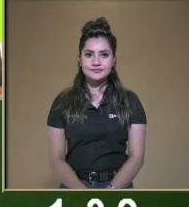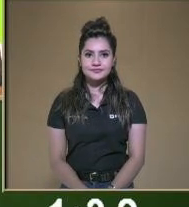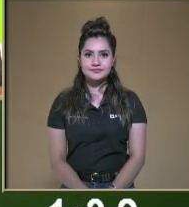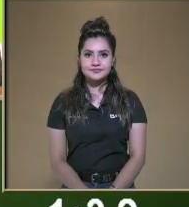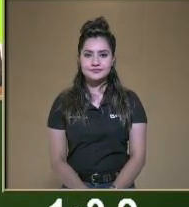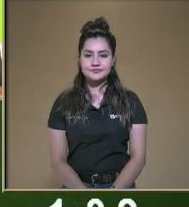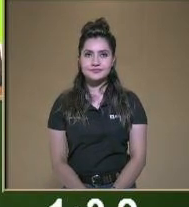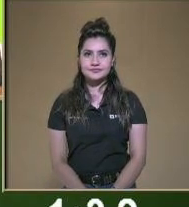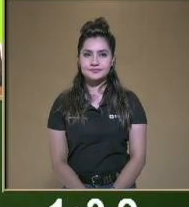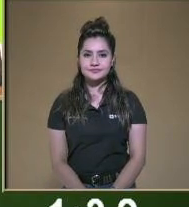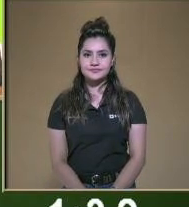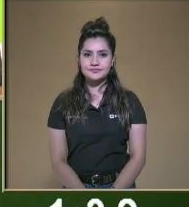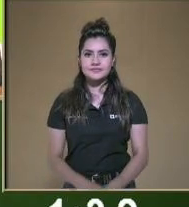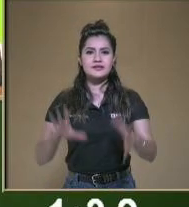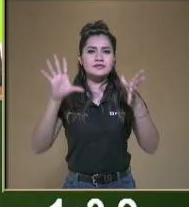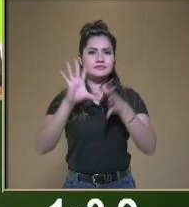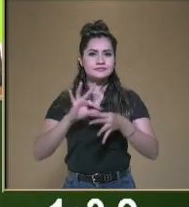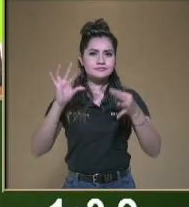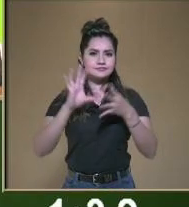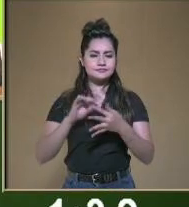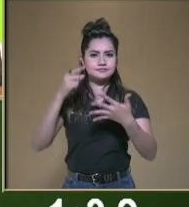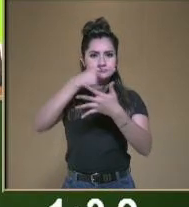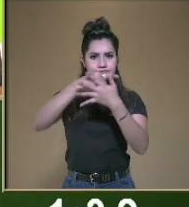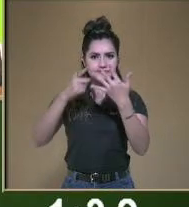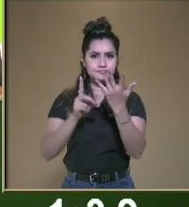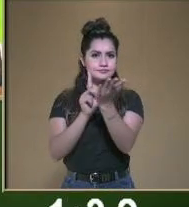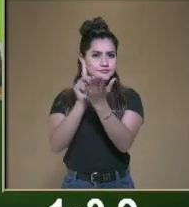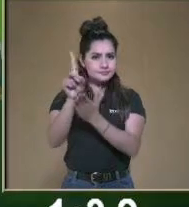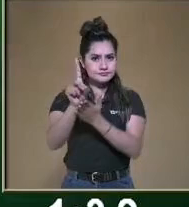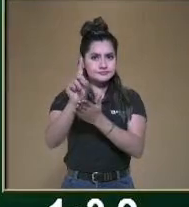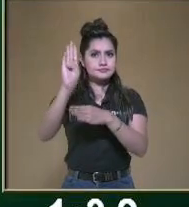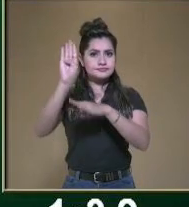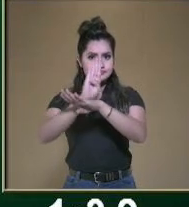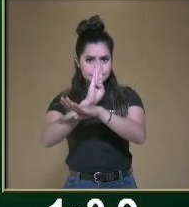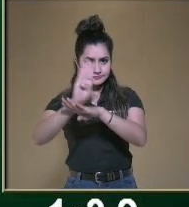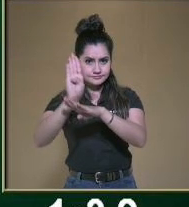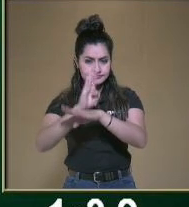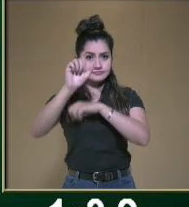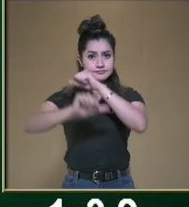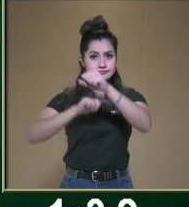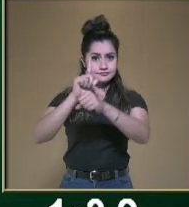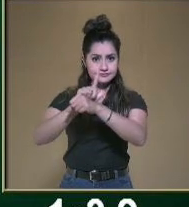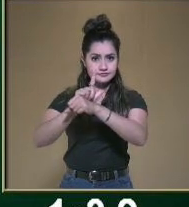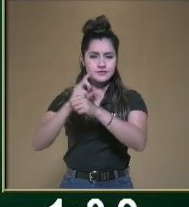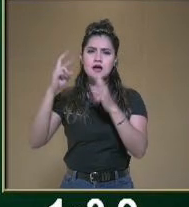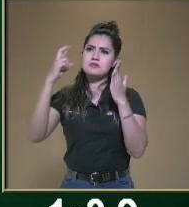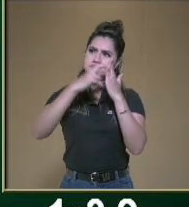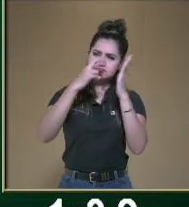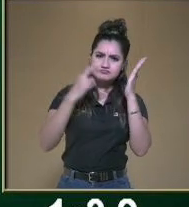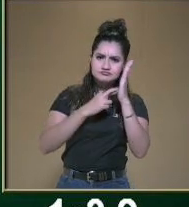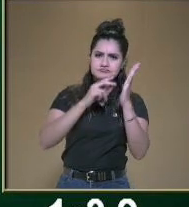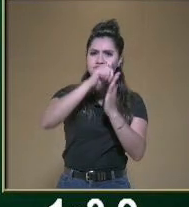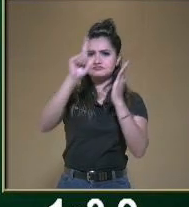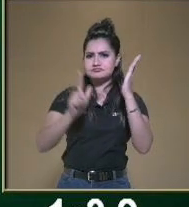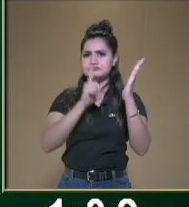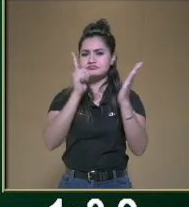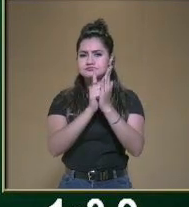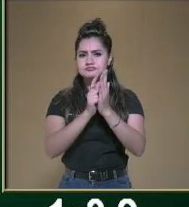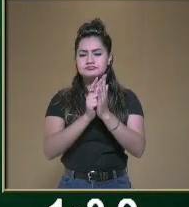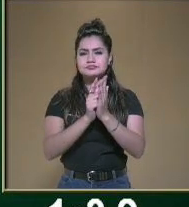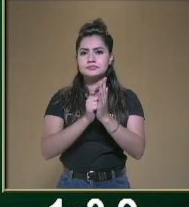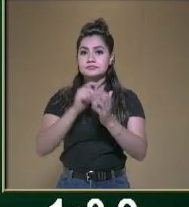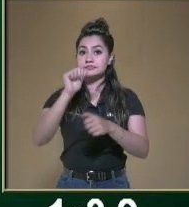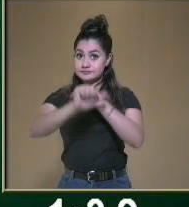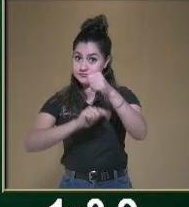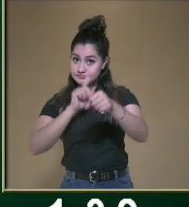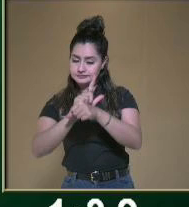comentarle lo que son las 5 libertades del bienestar animal, ¿verdad? Que serían como las reglas o las leyes que tienen los animales.